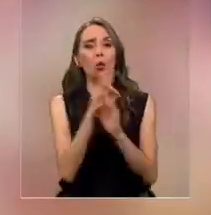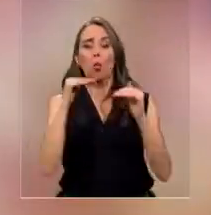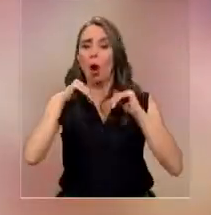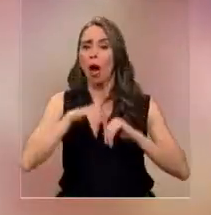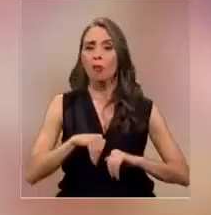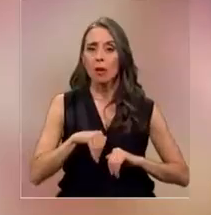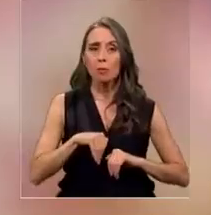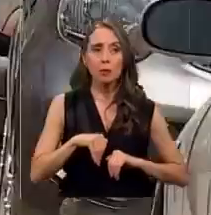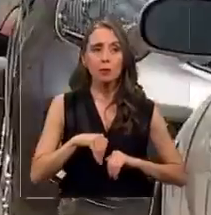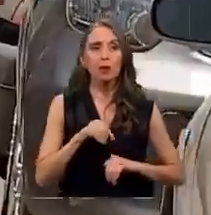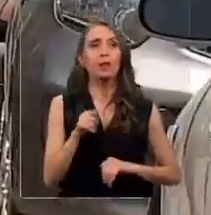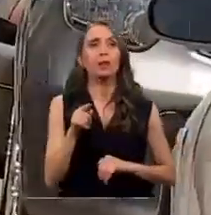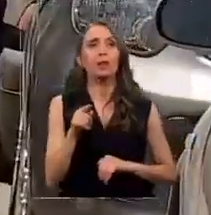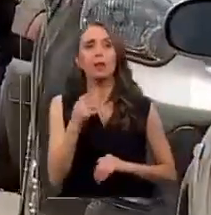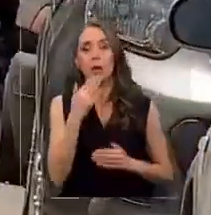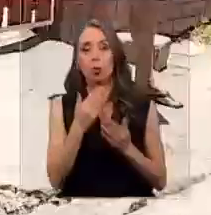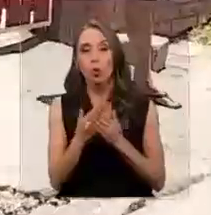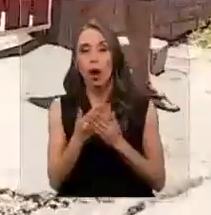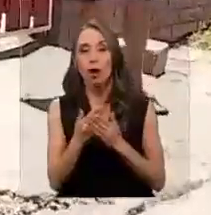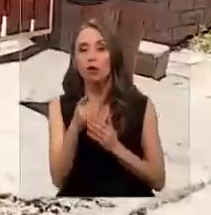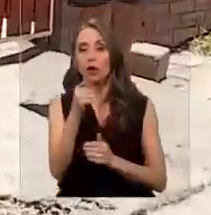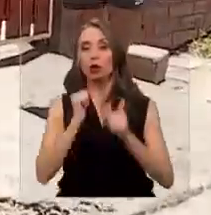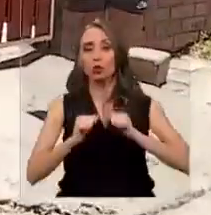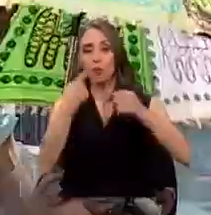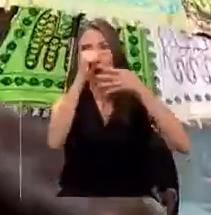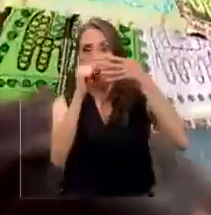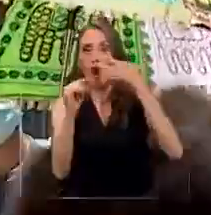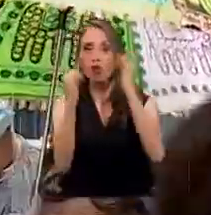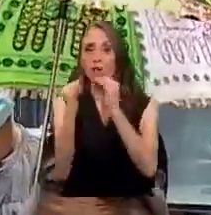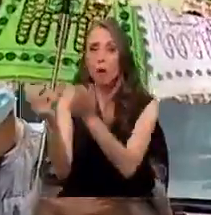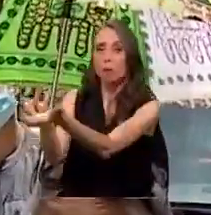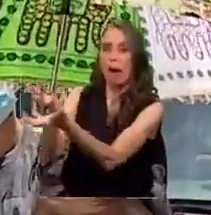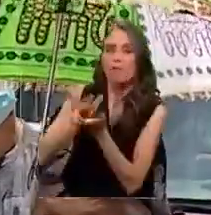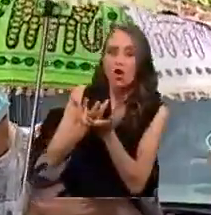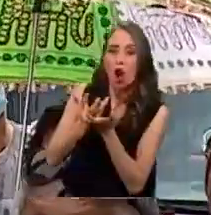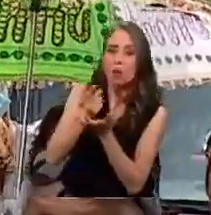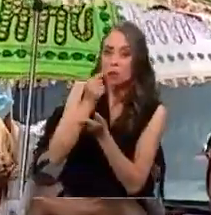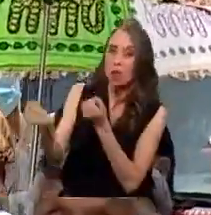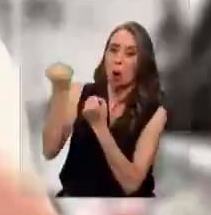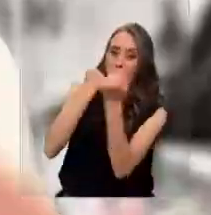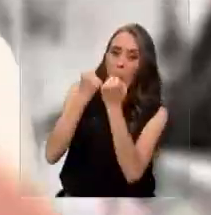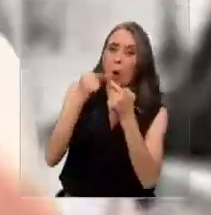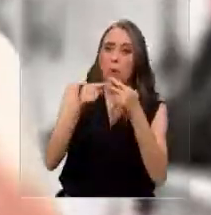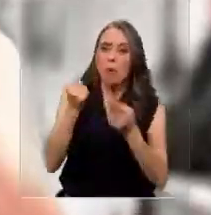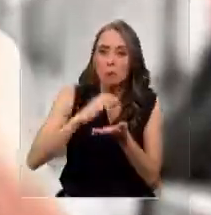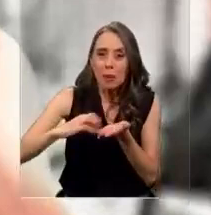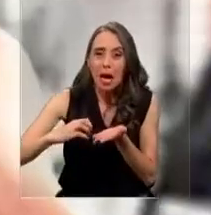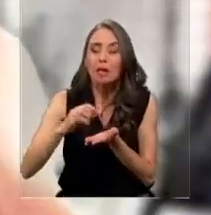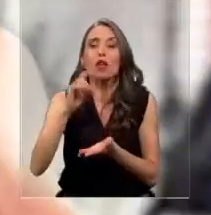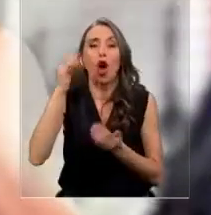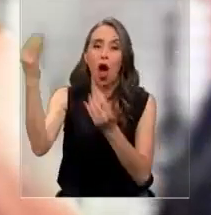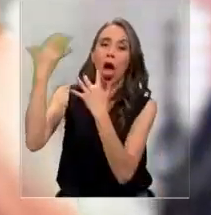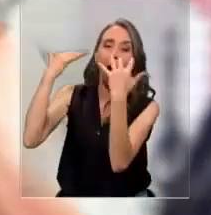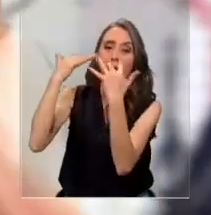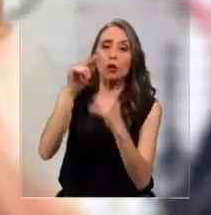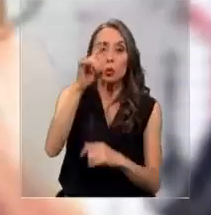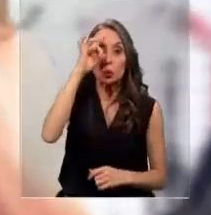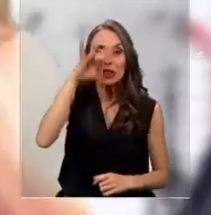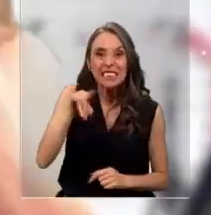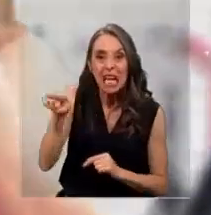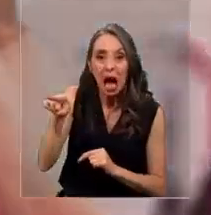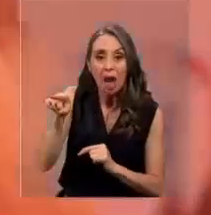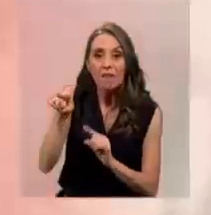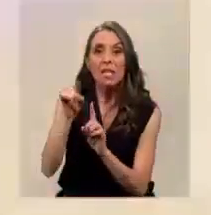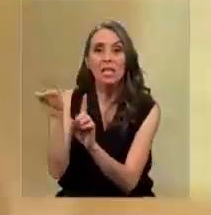Por esta razón, cuando se sufre de algún tipo de violencia de género o alguien sabe que otra persona lo está padeciendo, siempre se